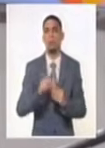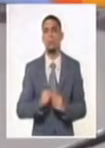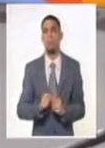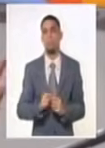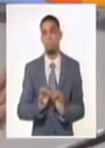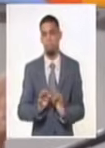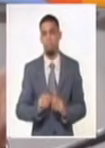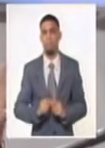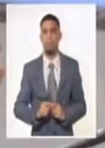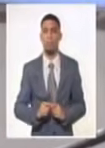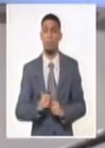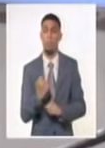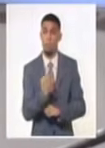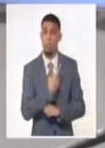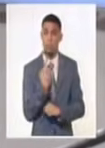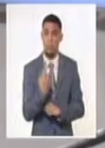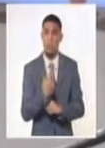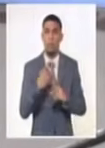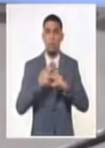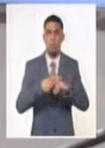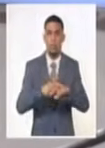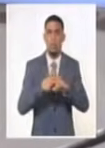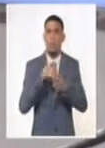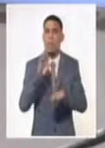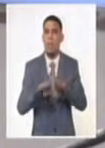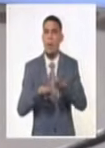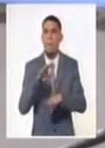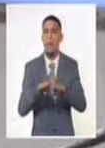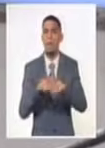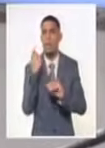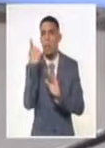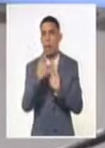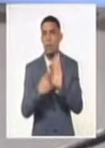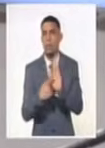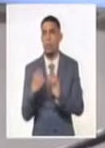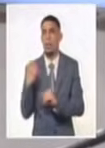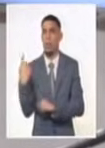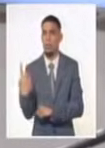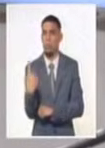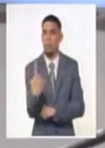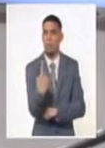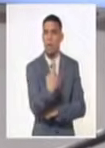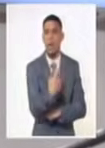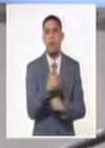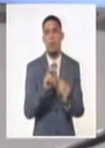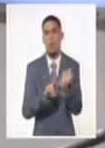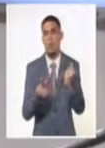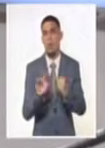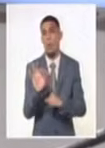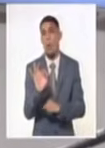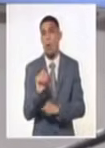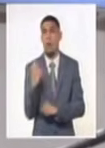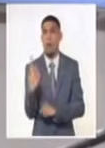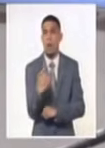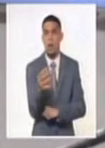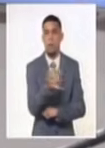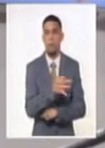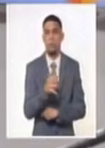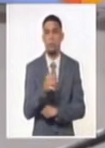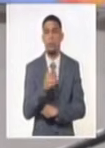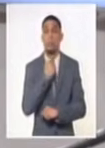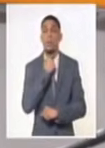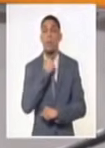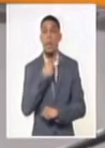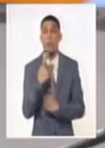estamos ajustando de acuerdo a todo el potencial de respuesta que se tiene en un territorio, y eso lleva a mucha conciliación. Cada idea que se ha propuesto es porque se